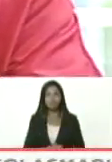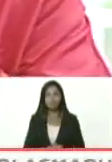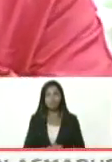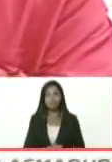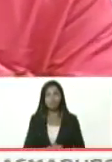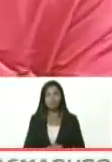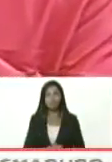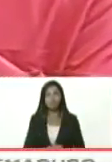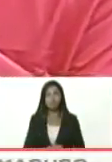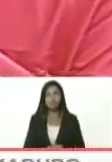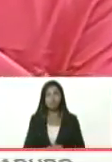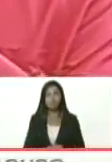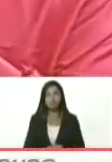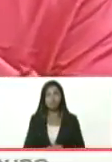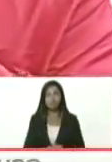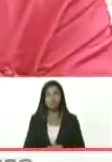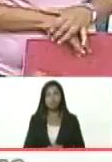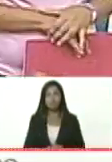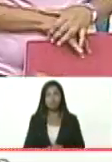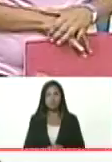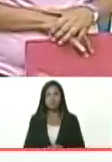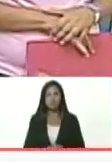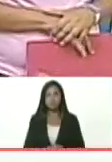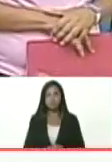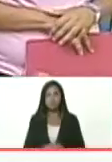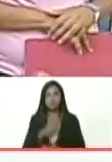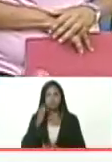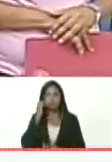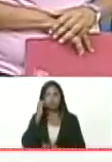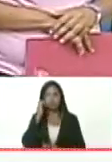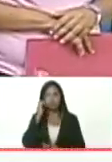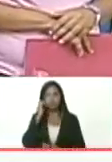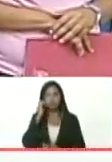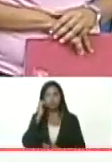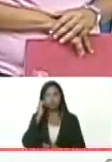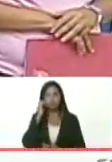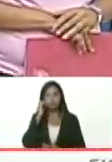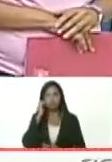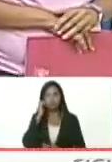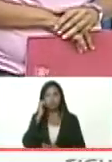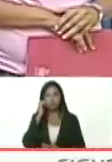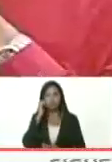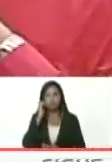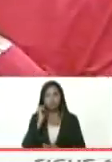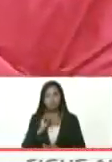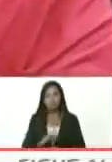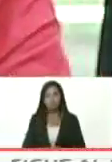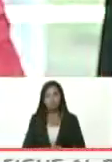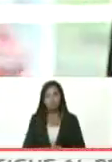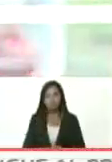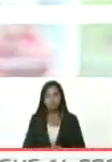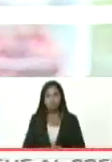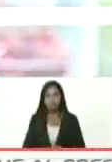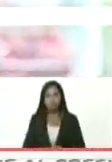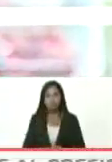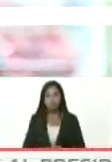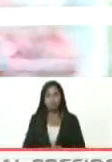Ahora, tenemos Tenemos, miren ustedes,